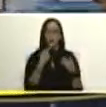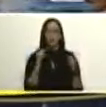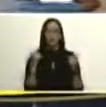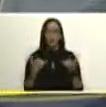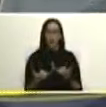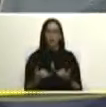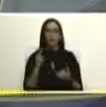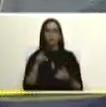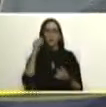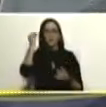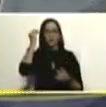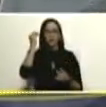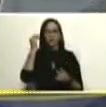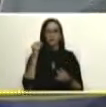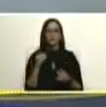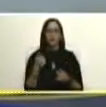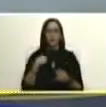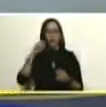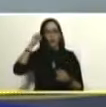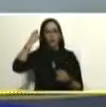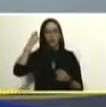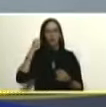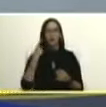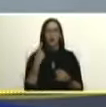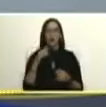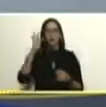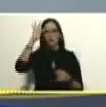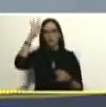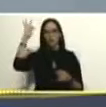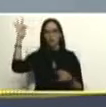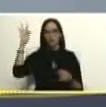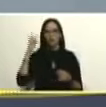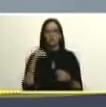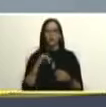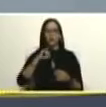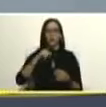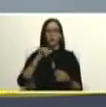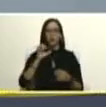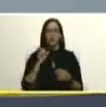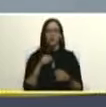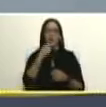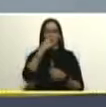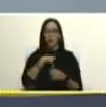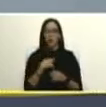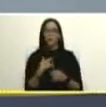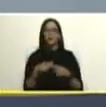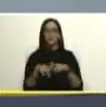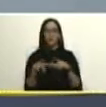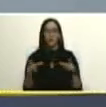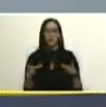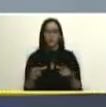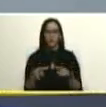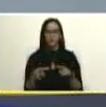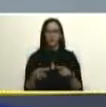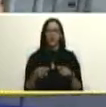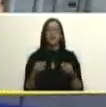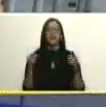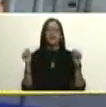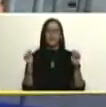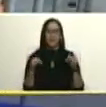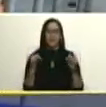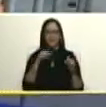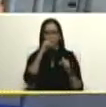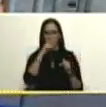usted pensó. Yo recordaba a un filósofo, José Ortega, el hombre y su circunstancia. Y en esta